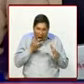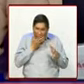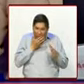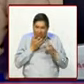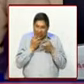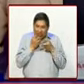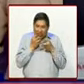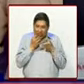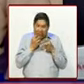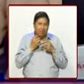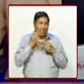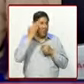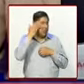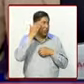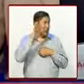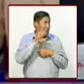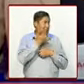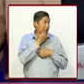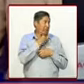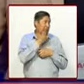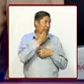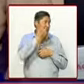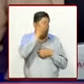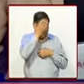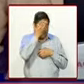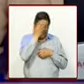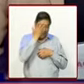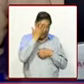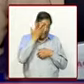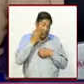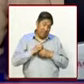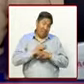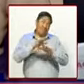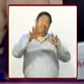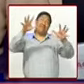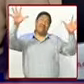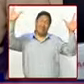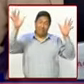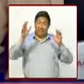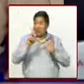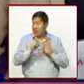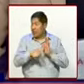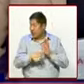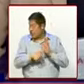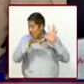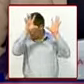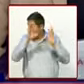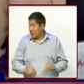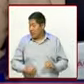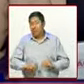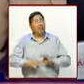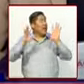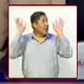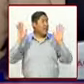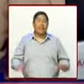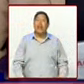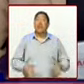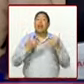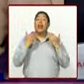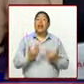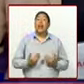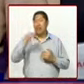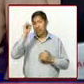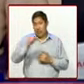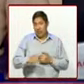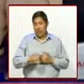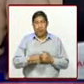muy tensos, no se sabía qué iba a pasar, si los iban a fumigar en cualquier momento después del apagón de luz, pero bueno, en fin, ahora sí,